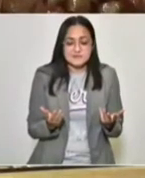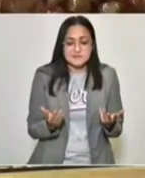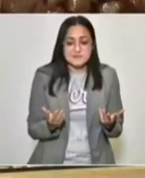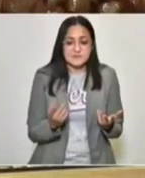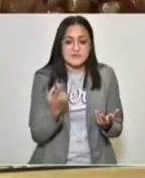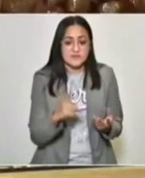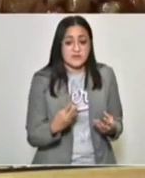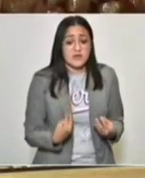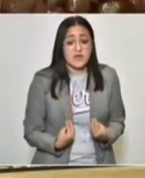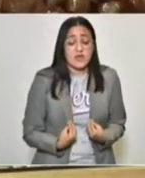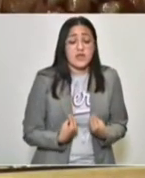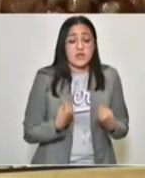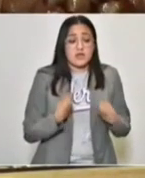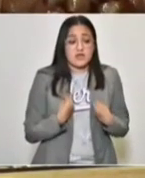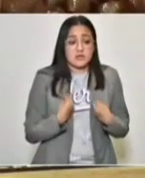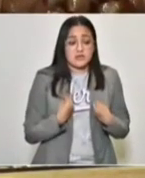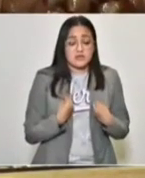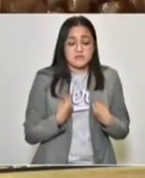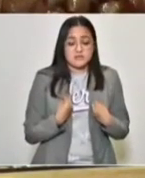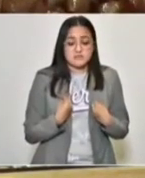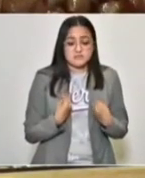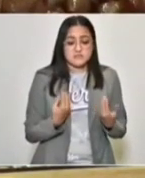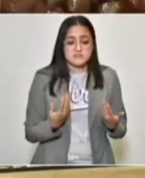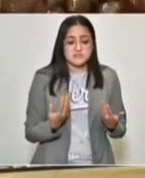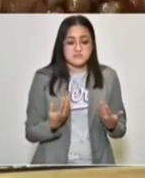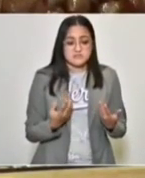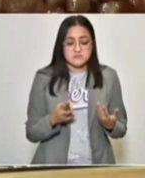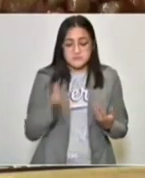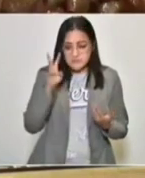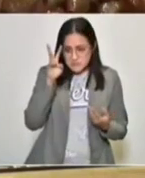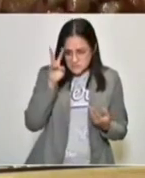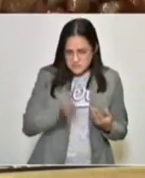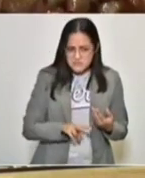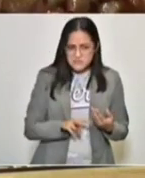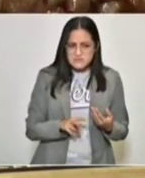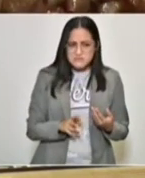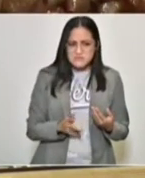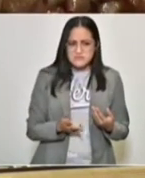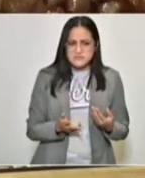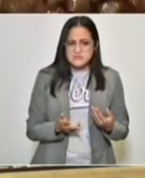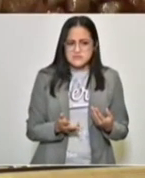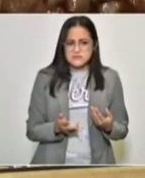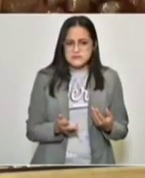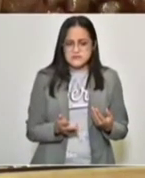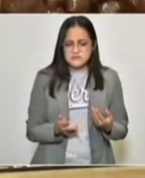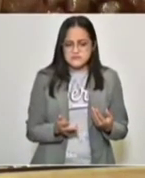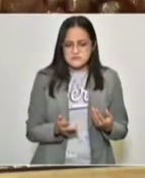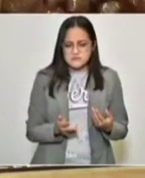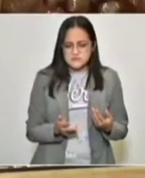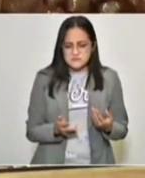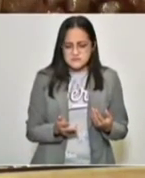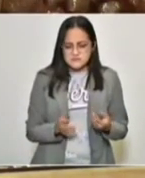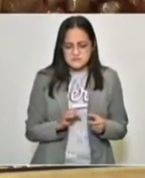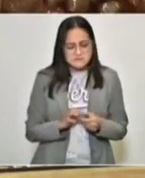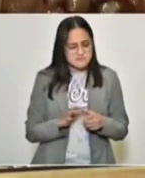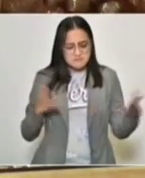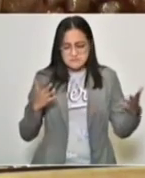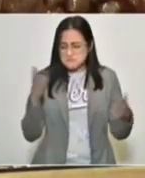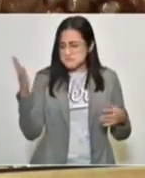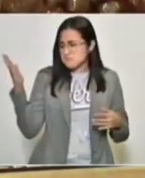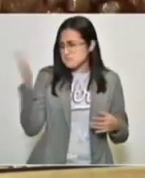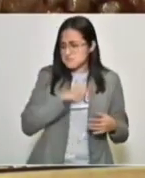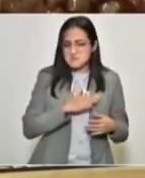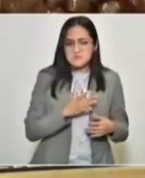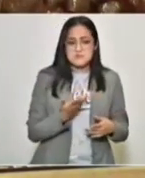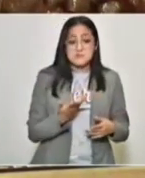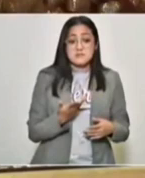de su vida pública y un verdadero, pues, un descontrol.